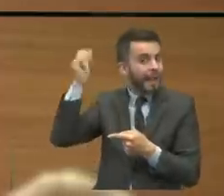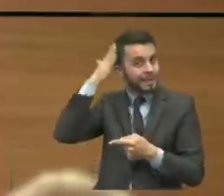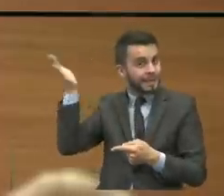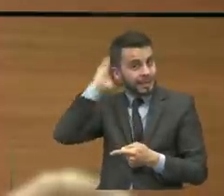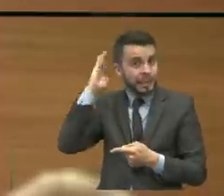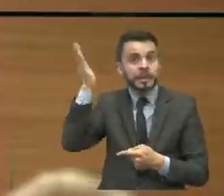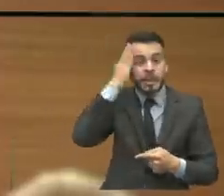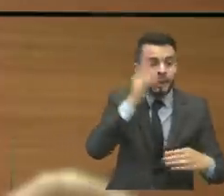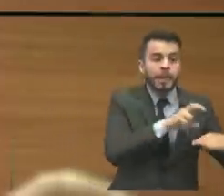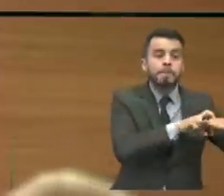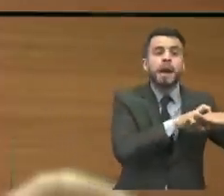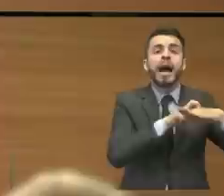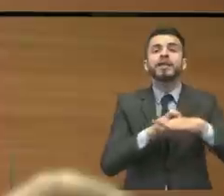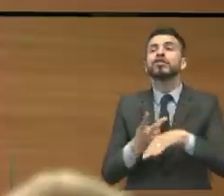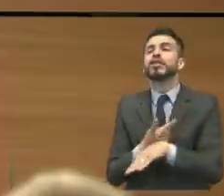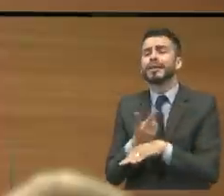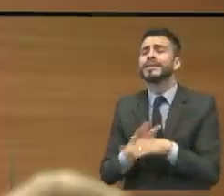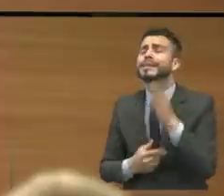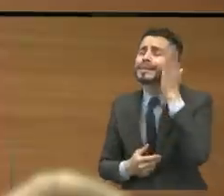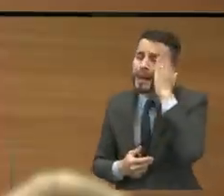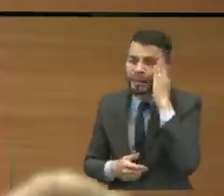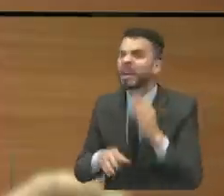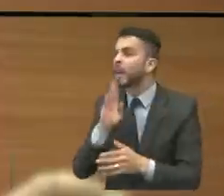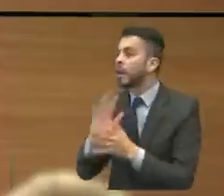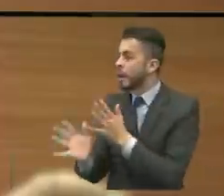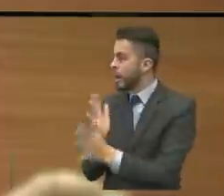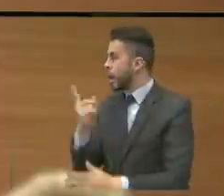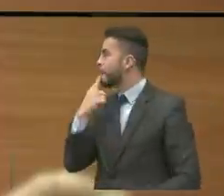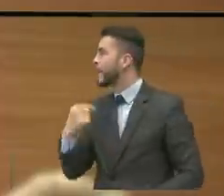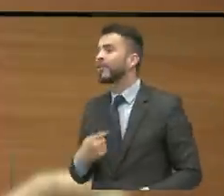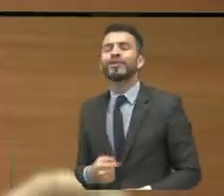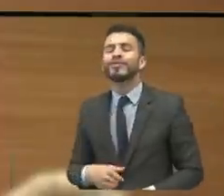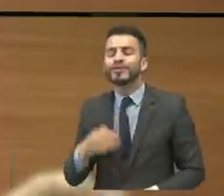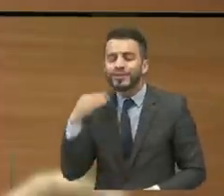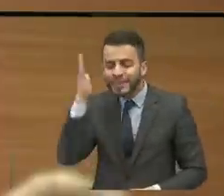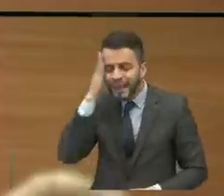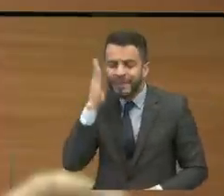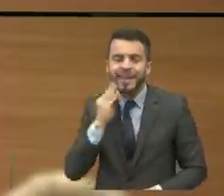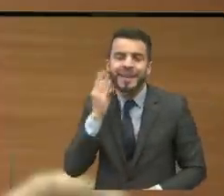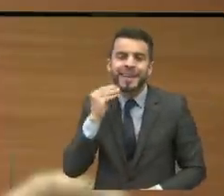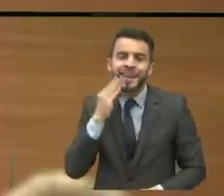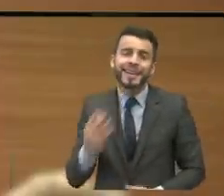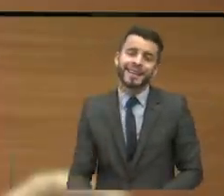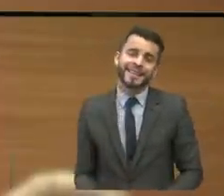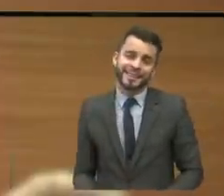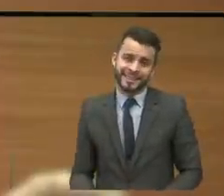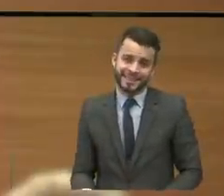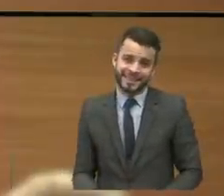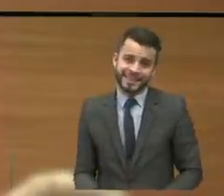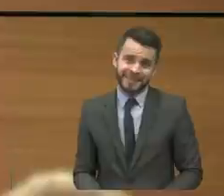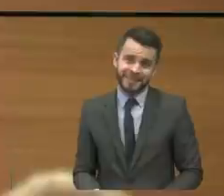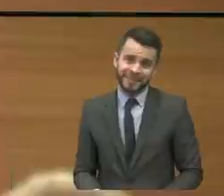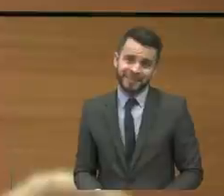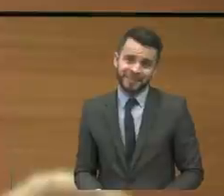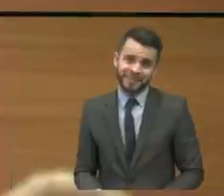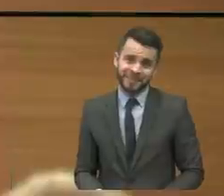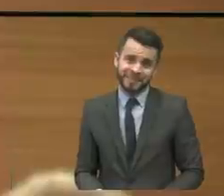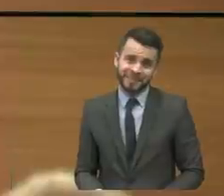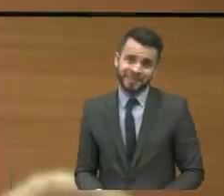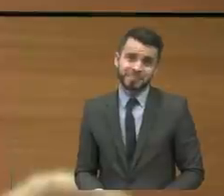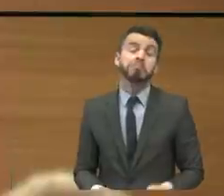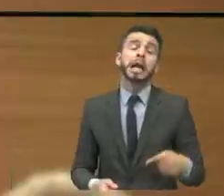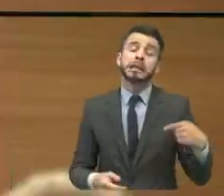eso, nadie me lo contó, así hice yo la primera parte de mi bachillerato. Y con los años, eso solo ha empeorado.